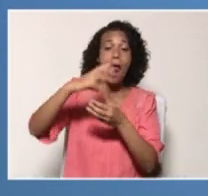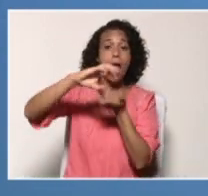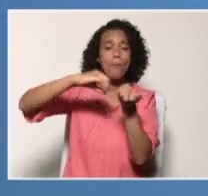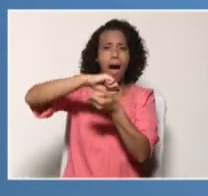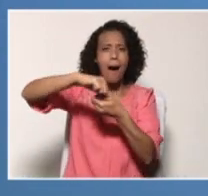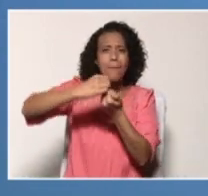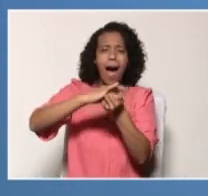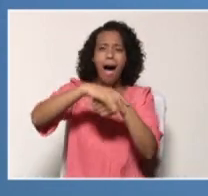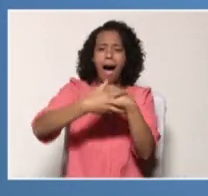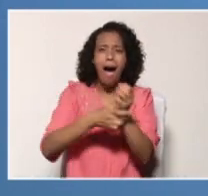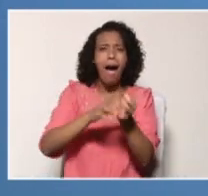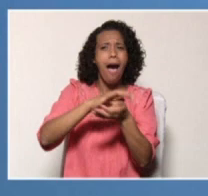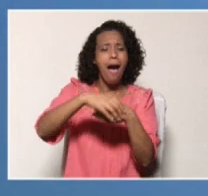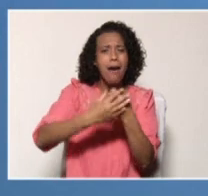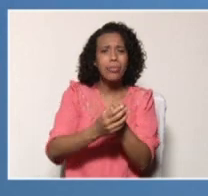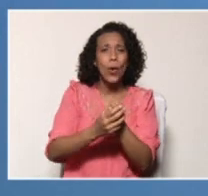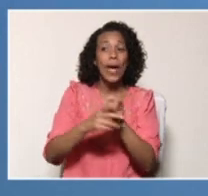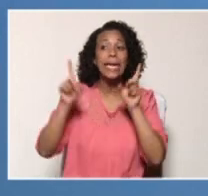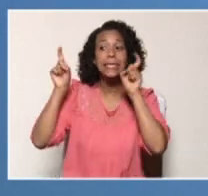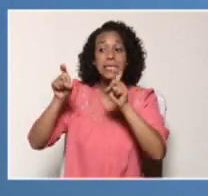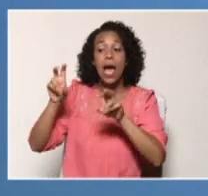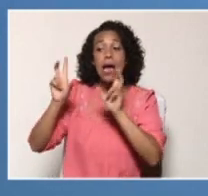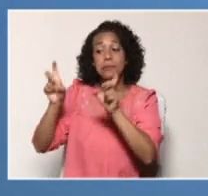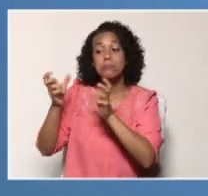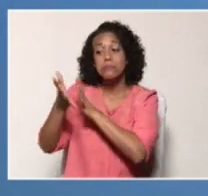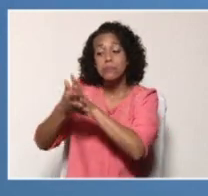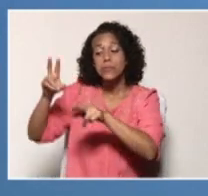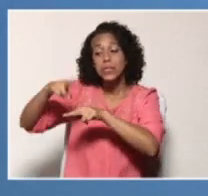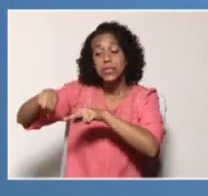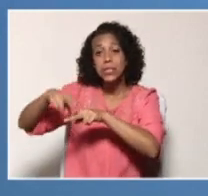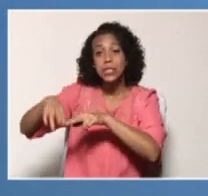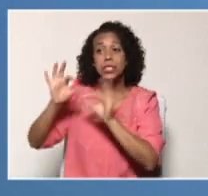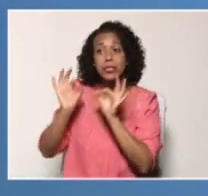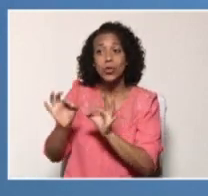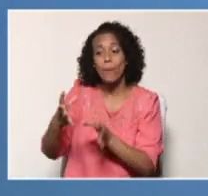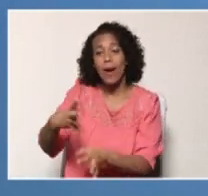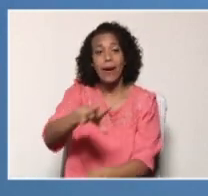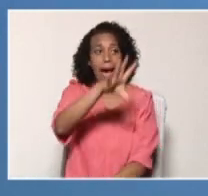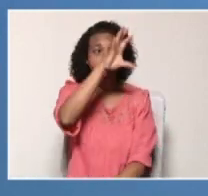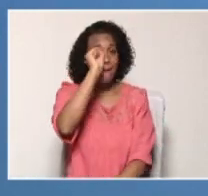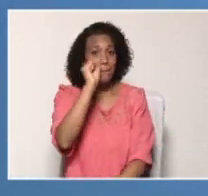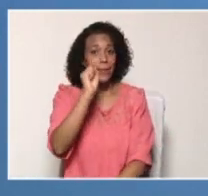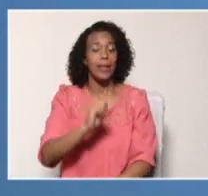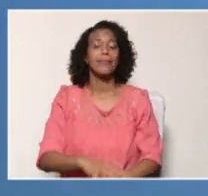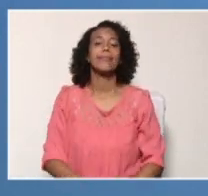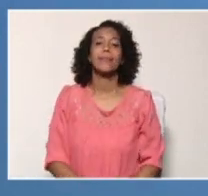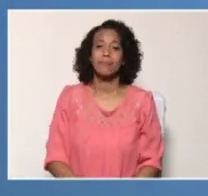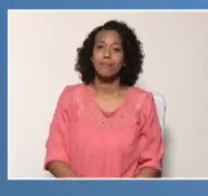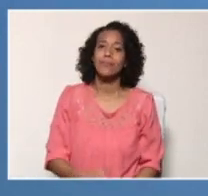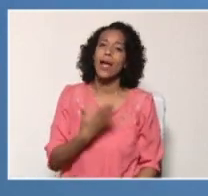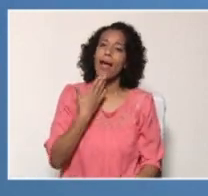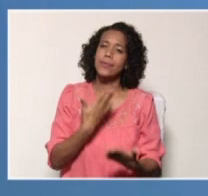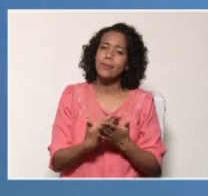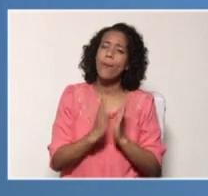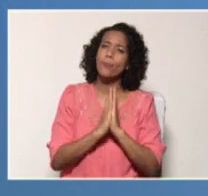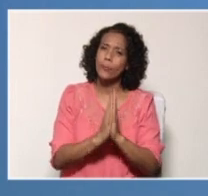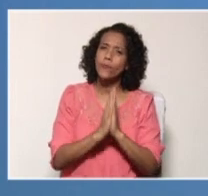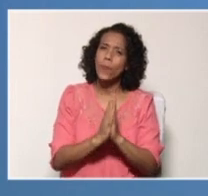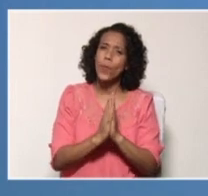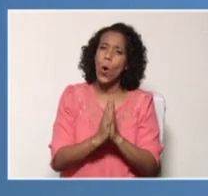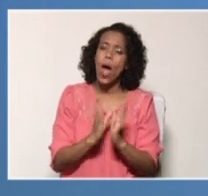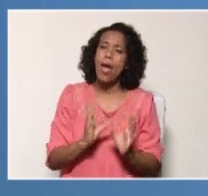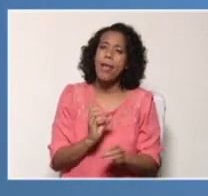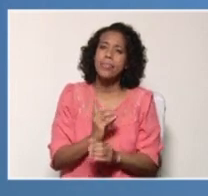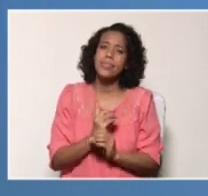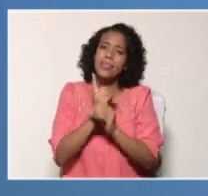otra vez y fundamentalmente enseñárselo a nuestros pequeñitos de la casa. Por eso agradecemos que nosotros hemos